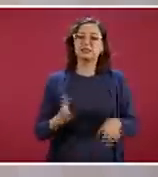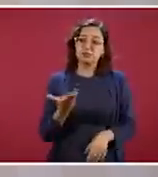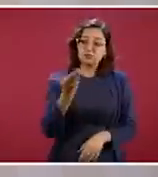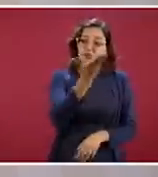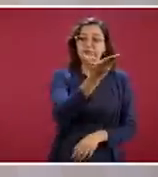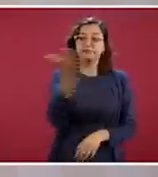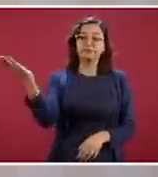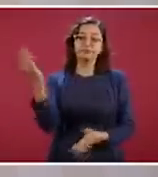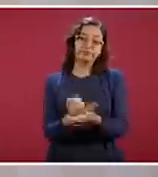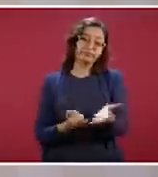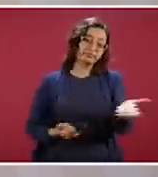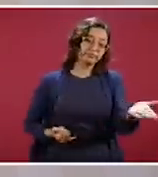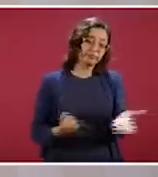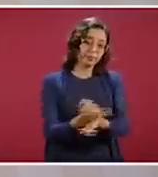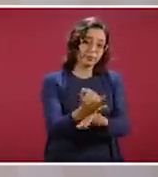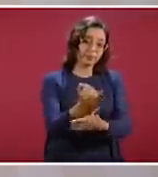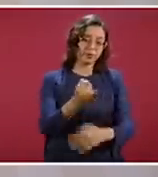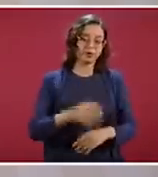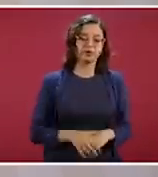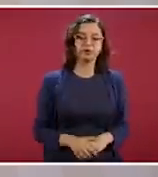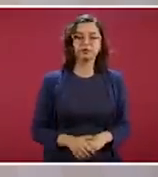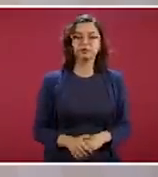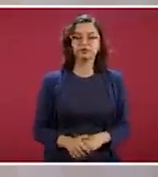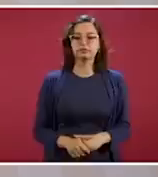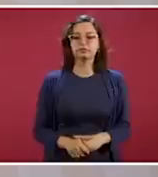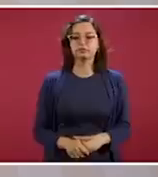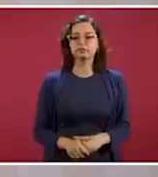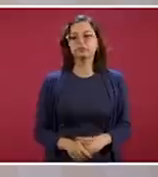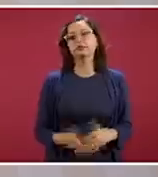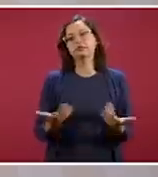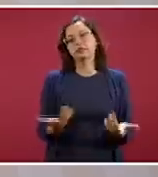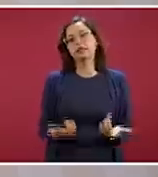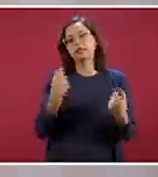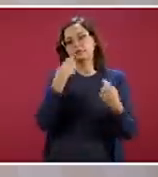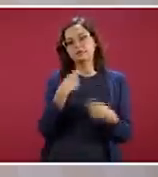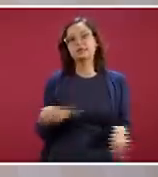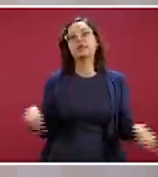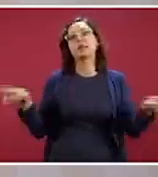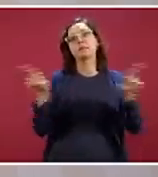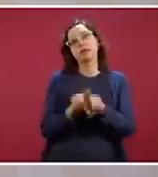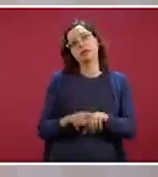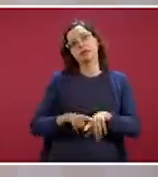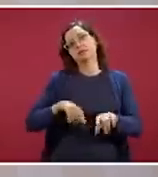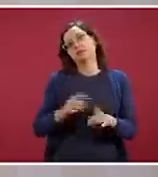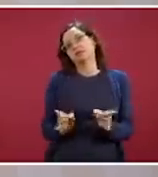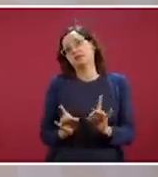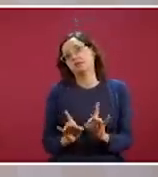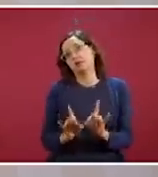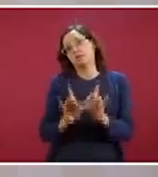decidir, también para que no vaya a salir un salamero